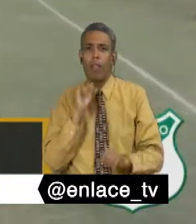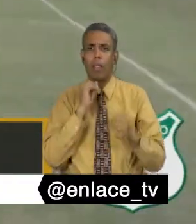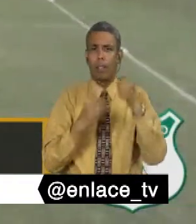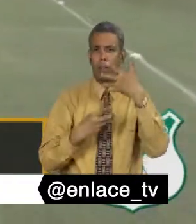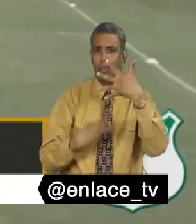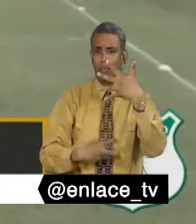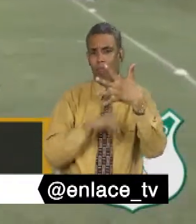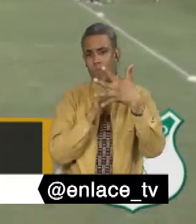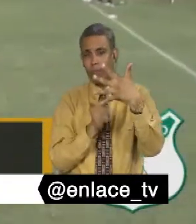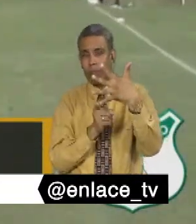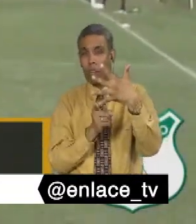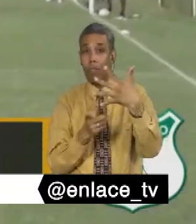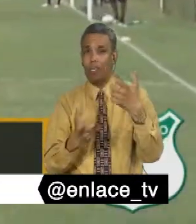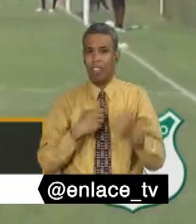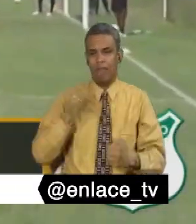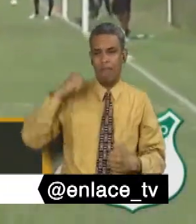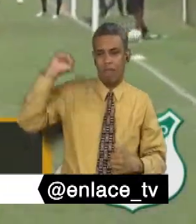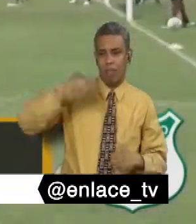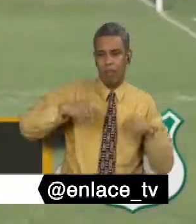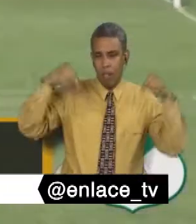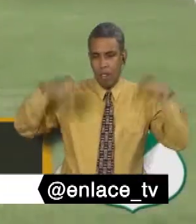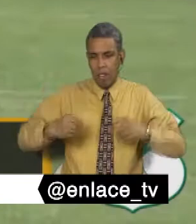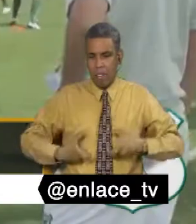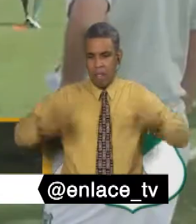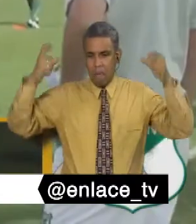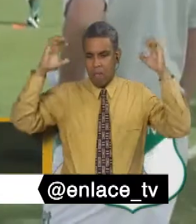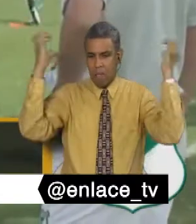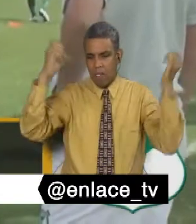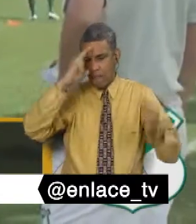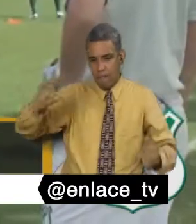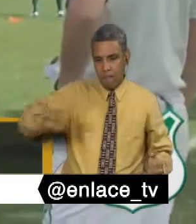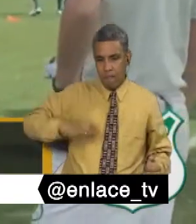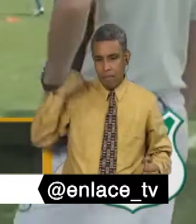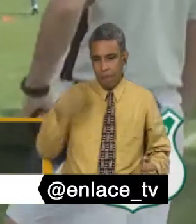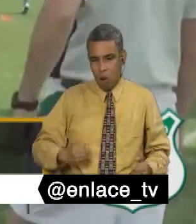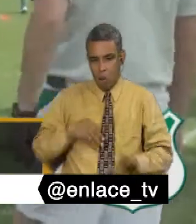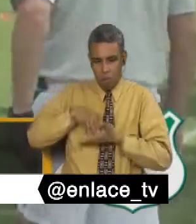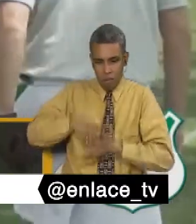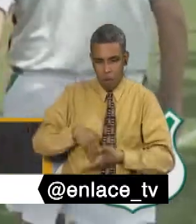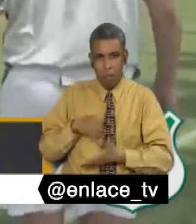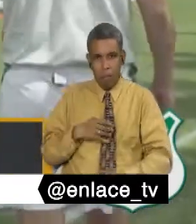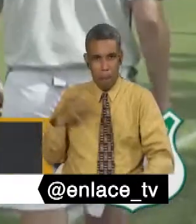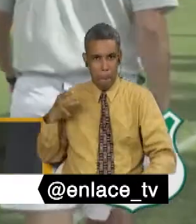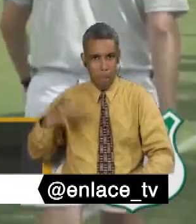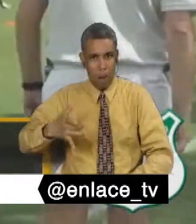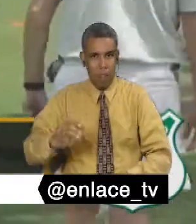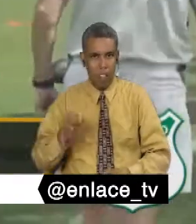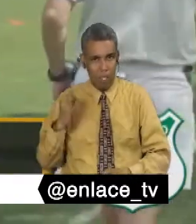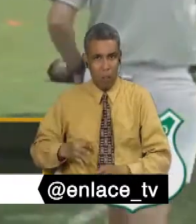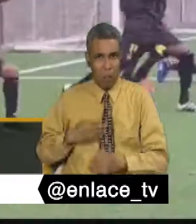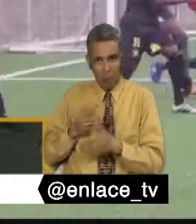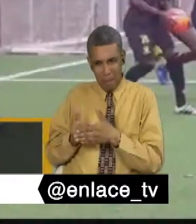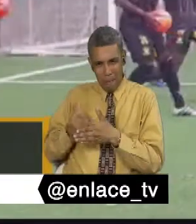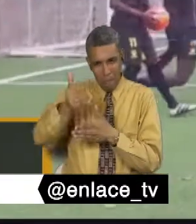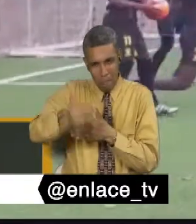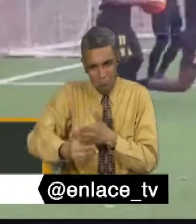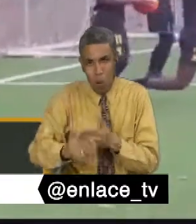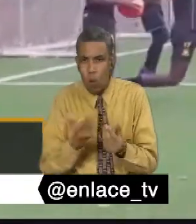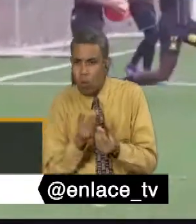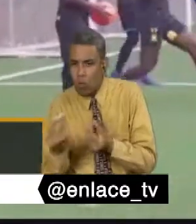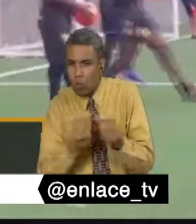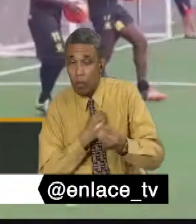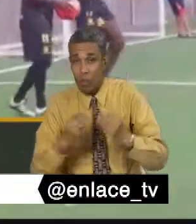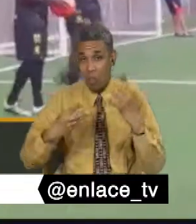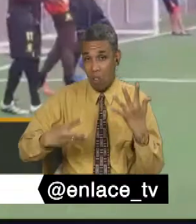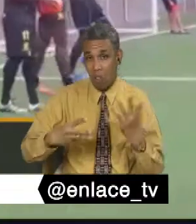espera ganar y hacer valer su localidad ganando este encuentro y llegar de manera directa y estar entre los 8 mejores. El onceno